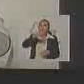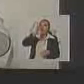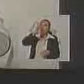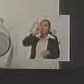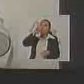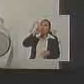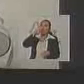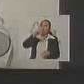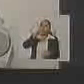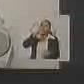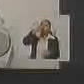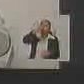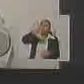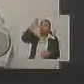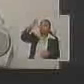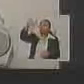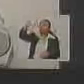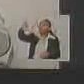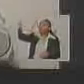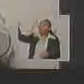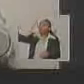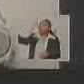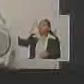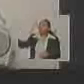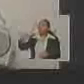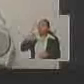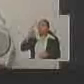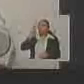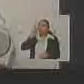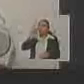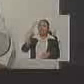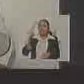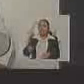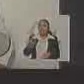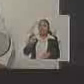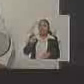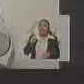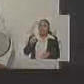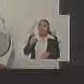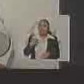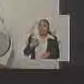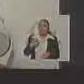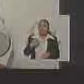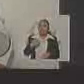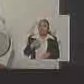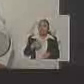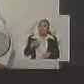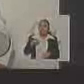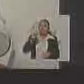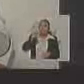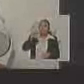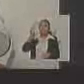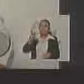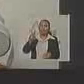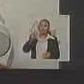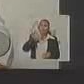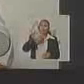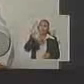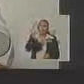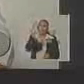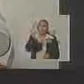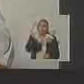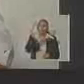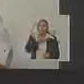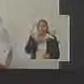Juárez, dándome un nivel de importancia de igualdad. Para mí los adultos mayores y las madres solteras